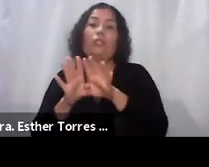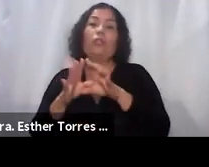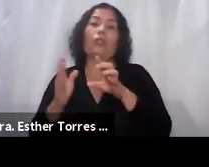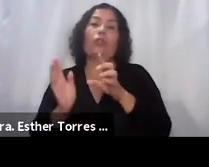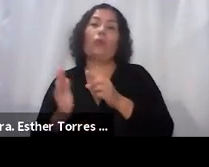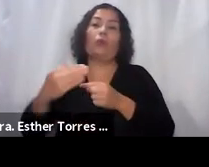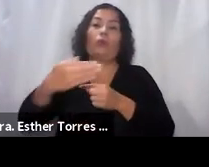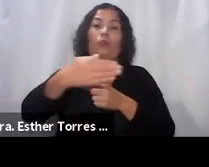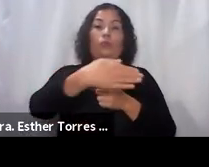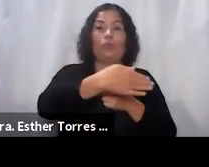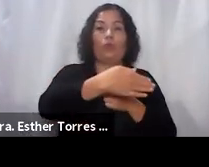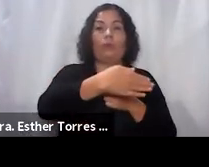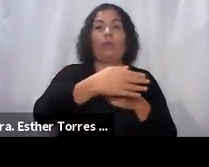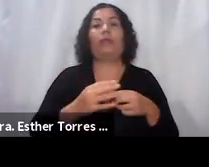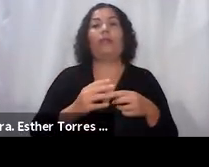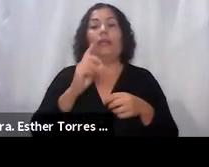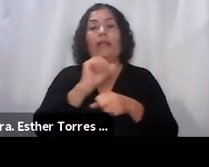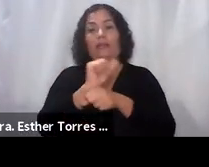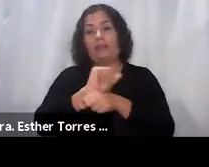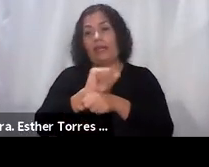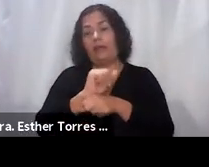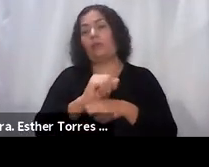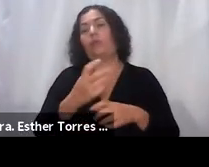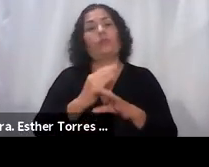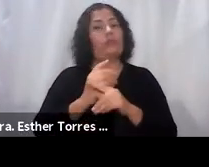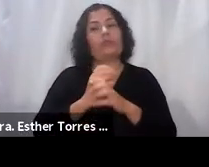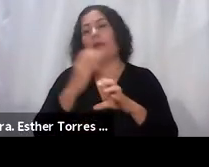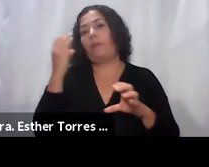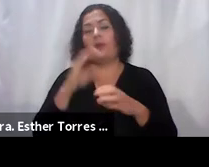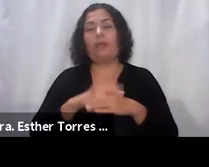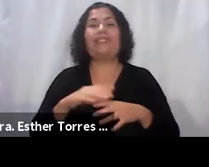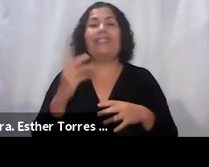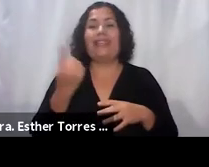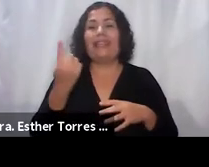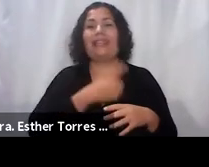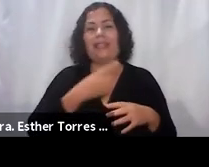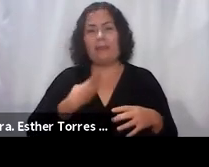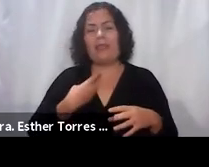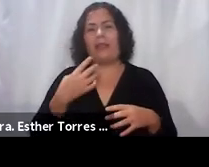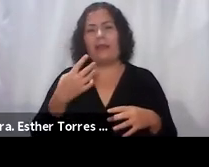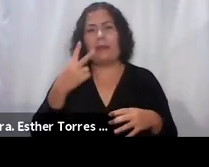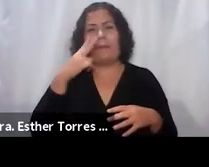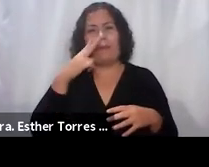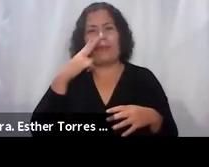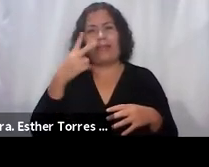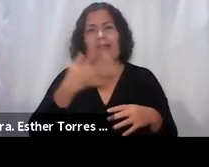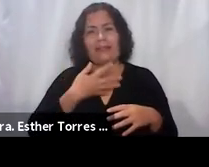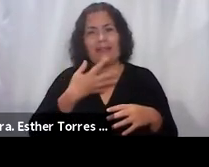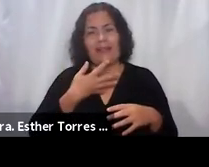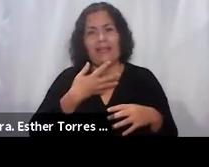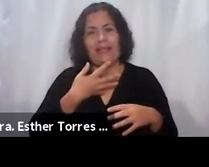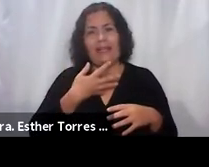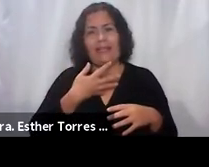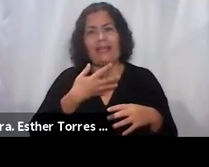también esto es algo que tenían que tomar en cuenta cuando hicieran algún cambio en las banquetas.